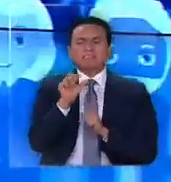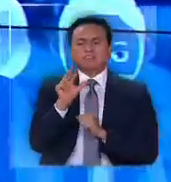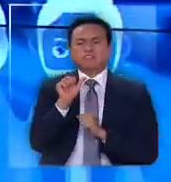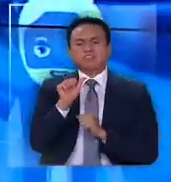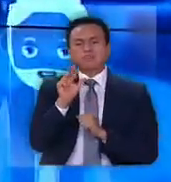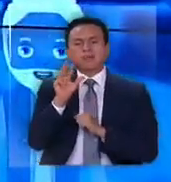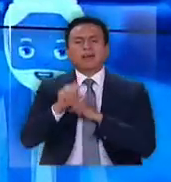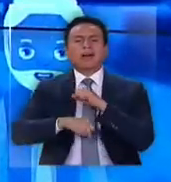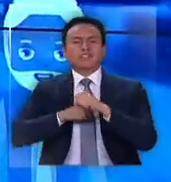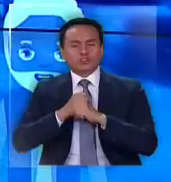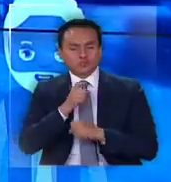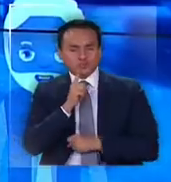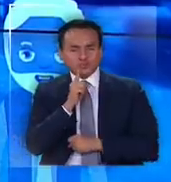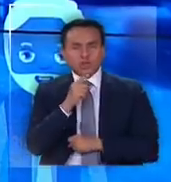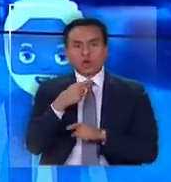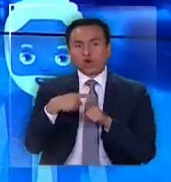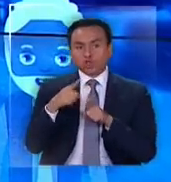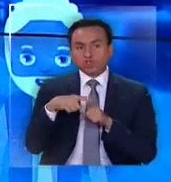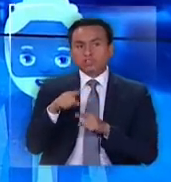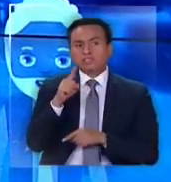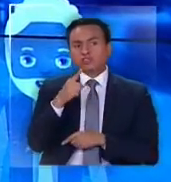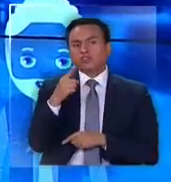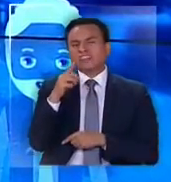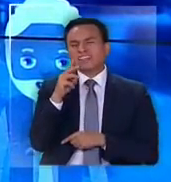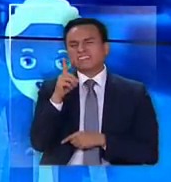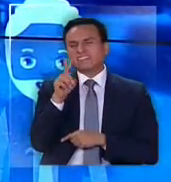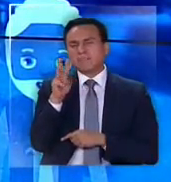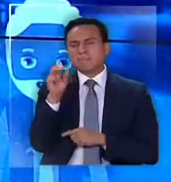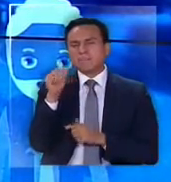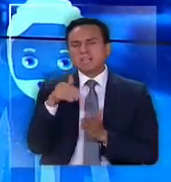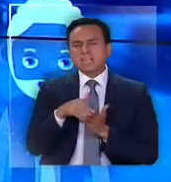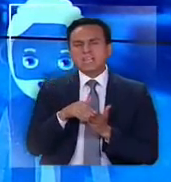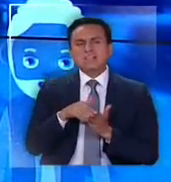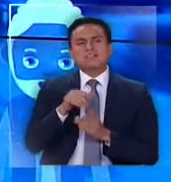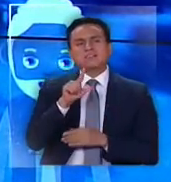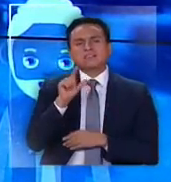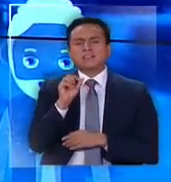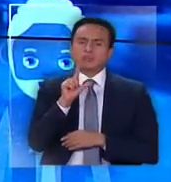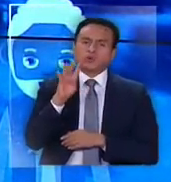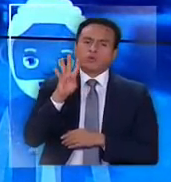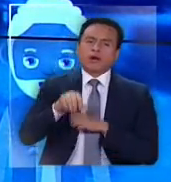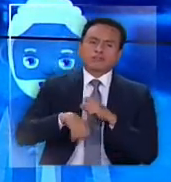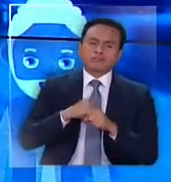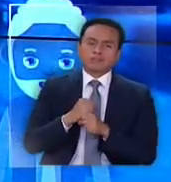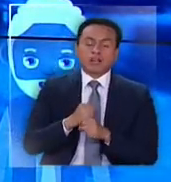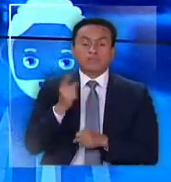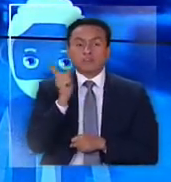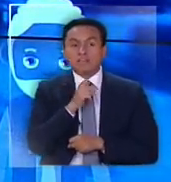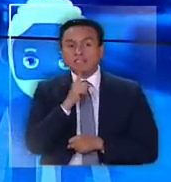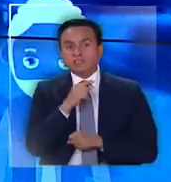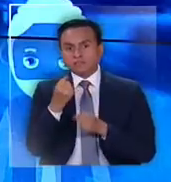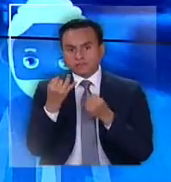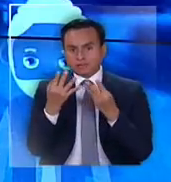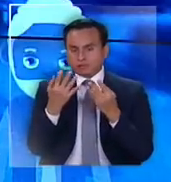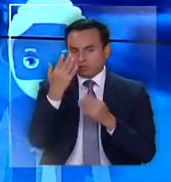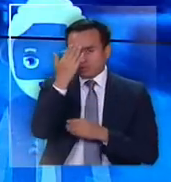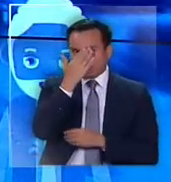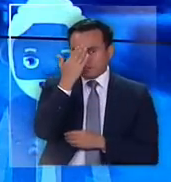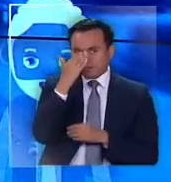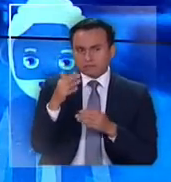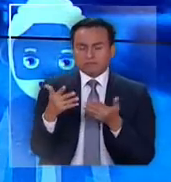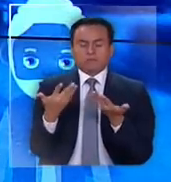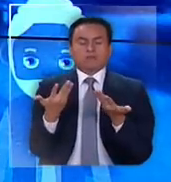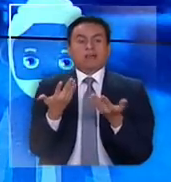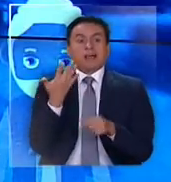y 69 años, otros 113.000 entre 70 y 74 años. Y al final, una cifra tan preocupante como